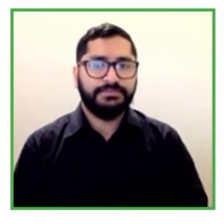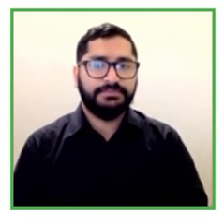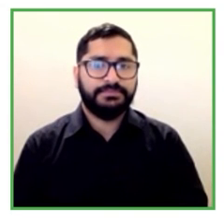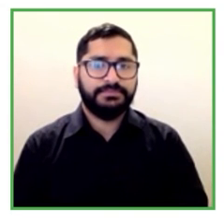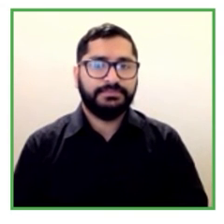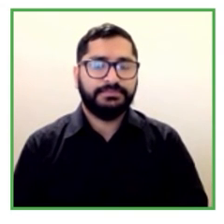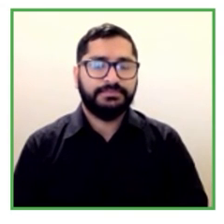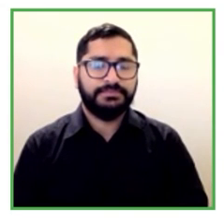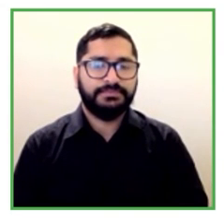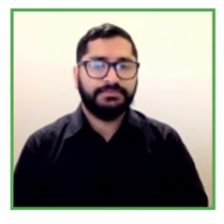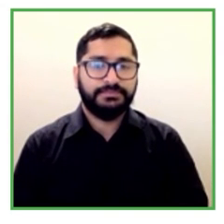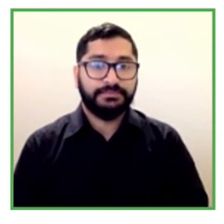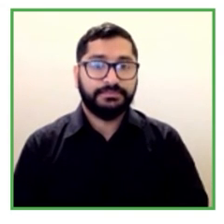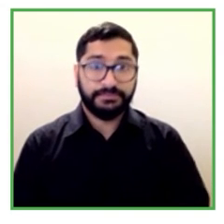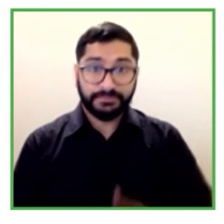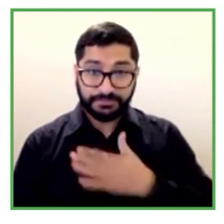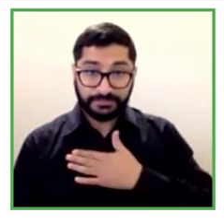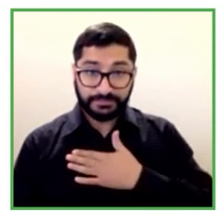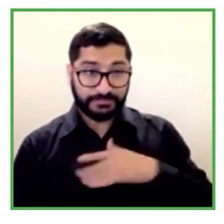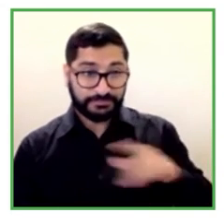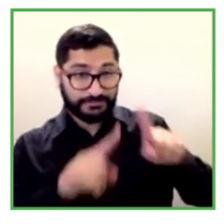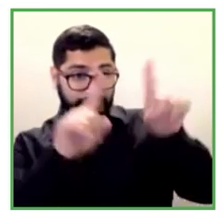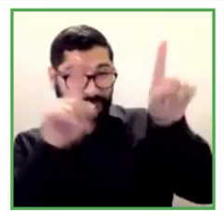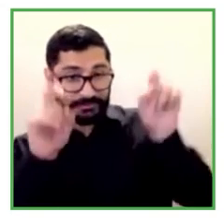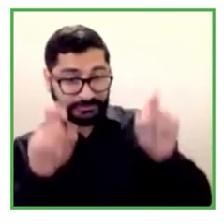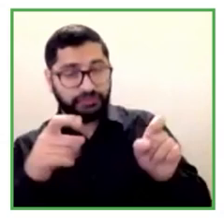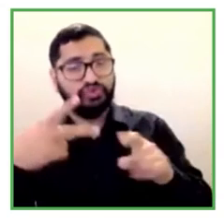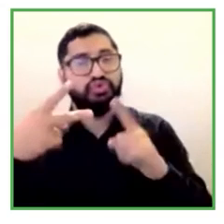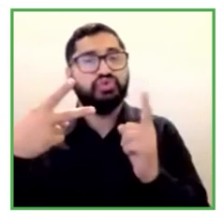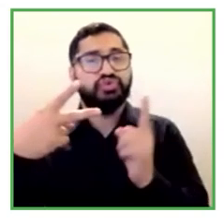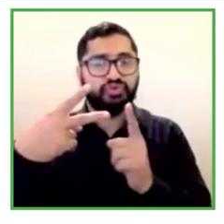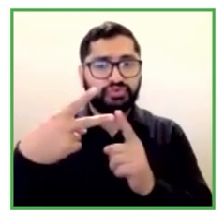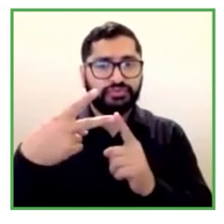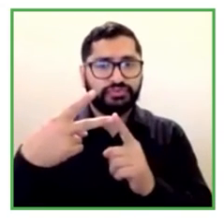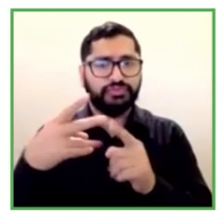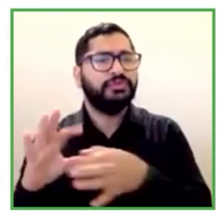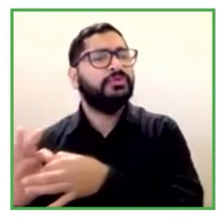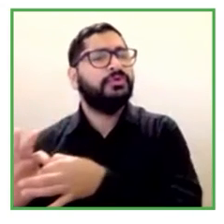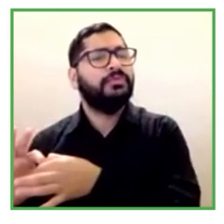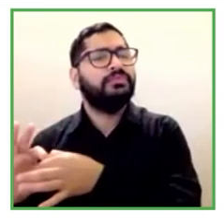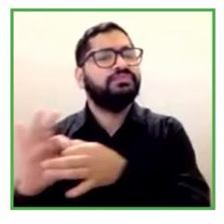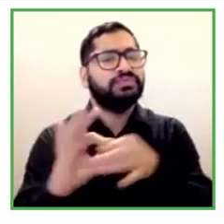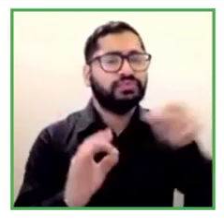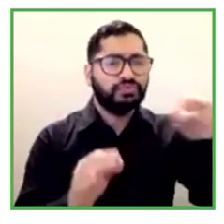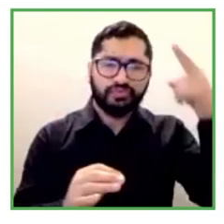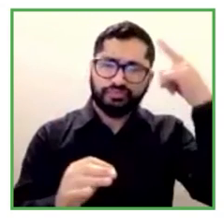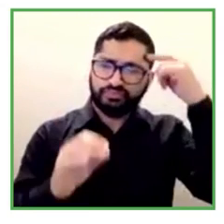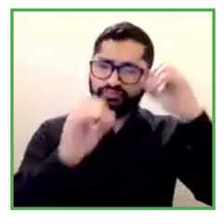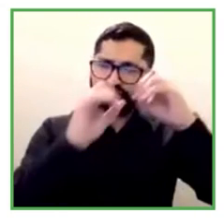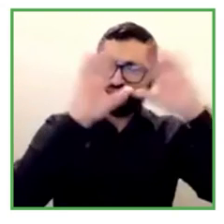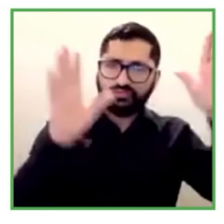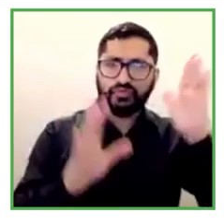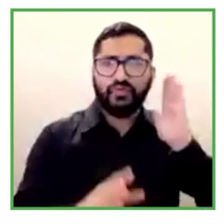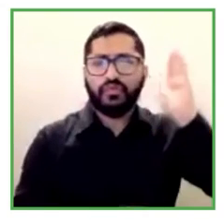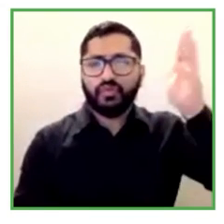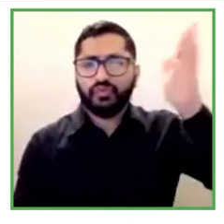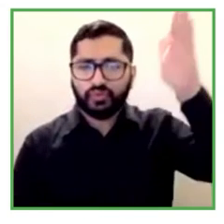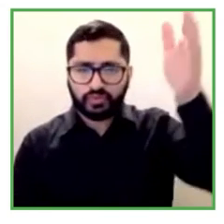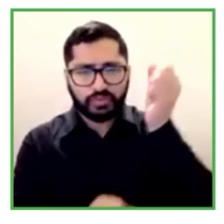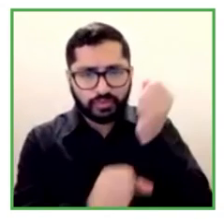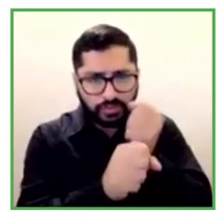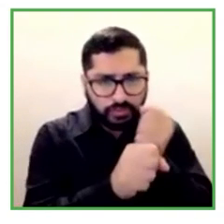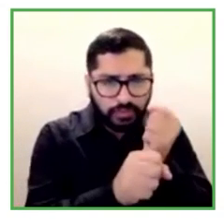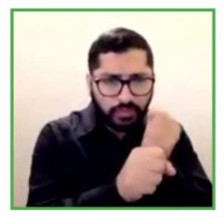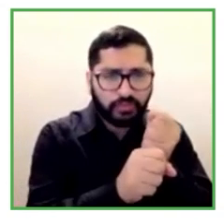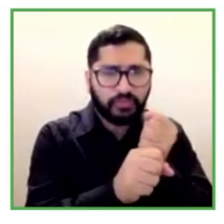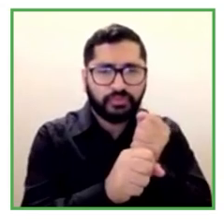segunda pregunta es respecto a tus predicciones sobre el futuro del trabajo. ¿Crees que